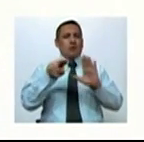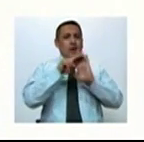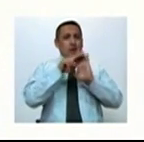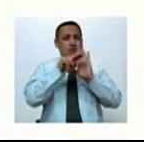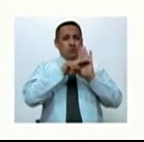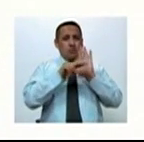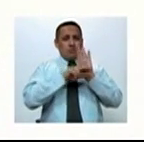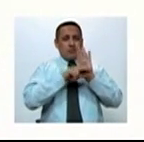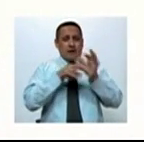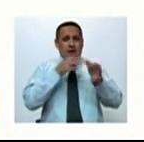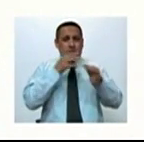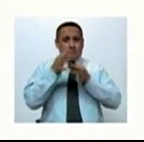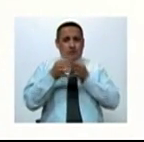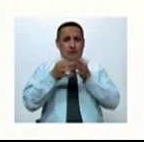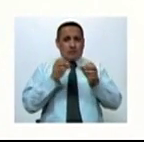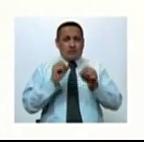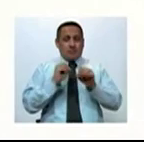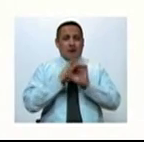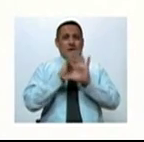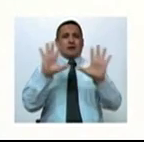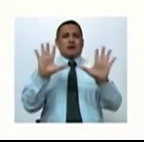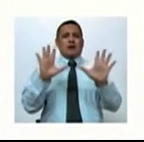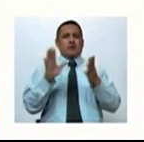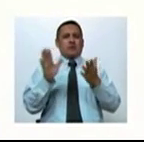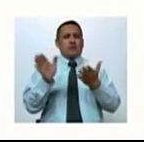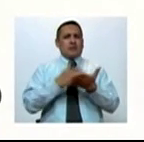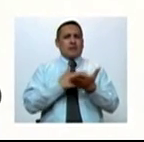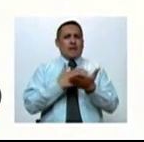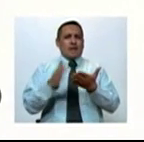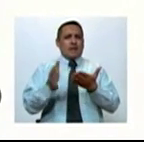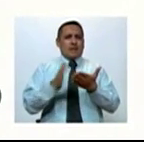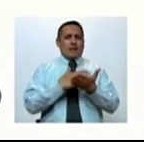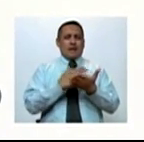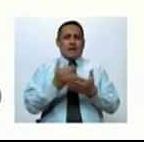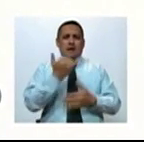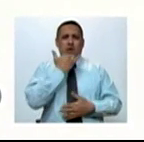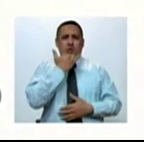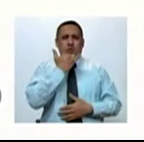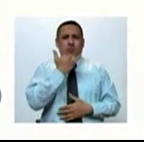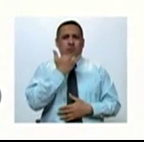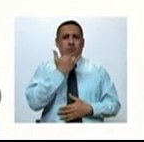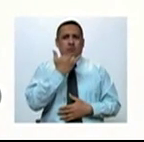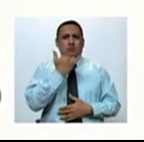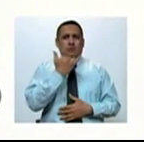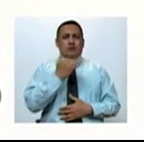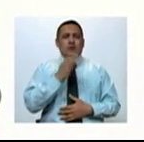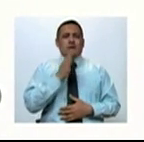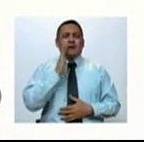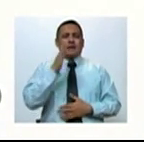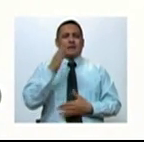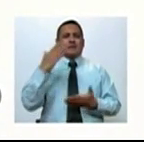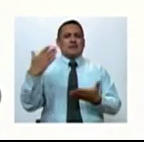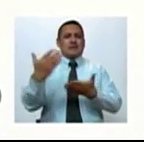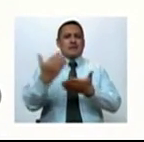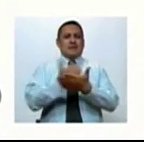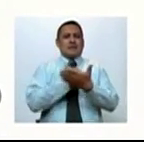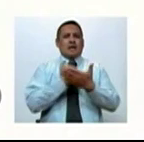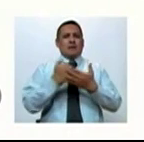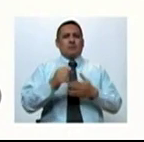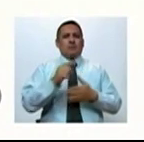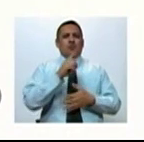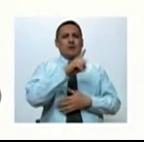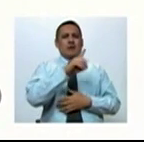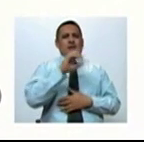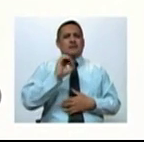aplicando la norma, hay que decirlo, no comete ninguna irregularidad, les embarga